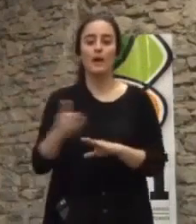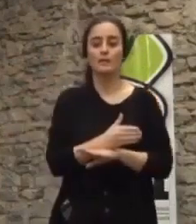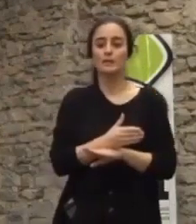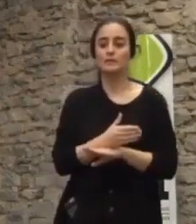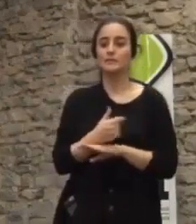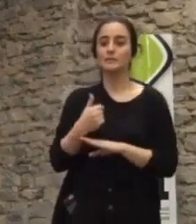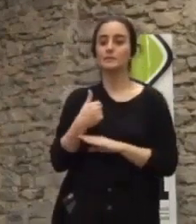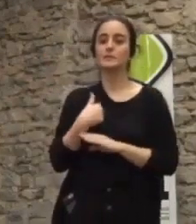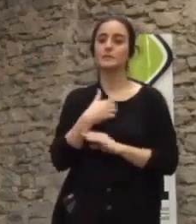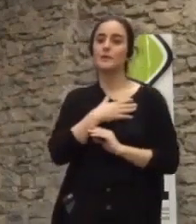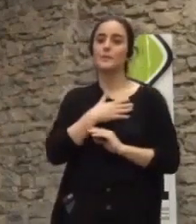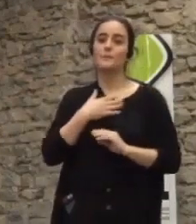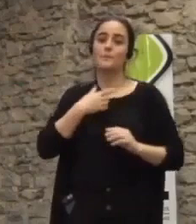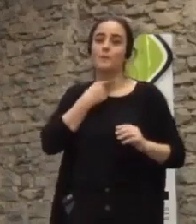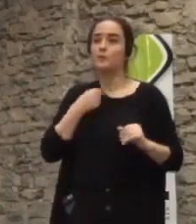gustaría